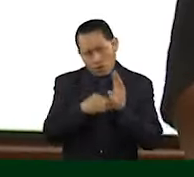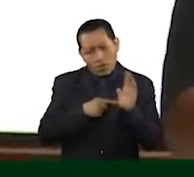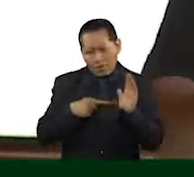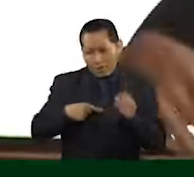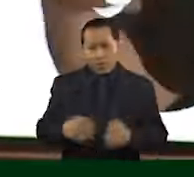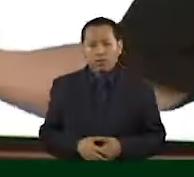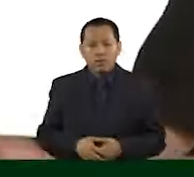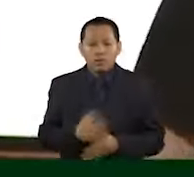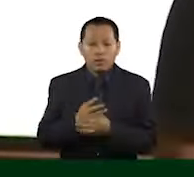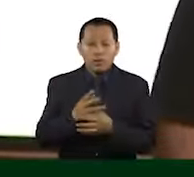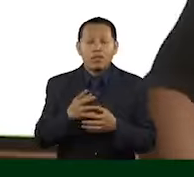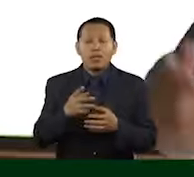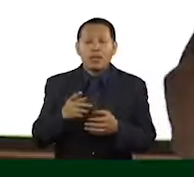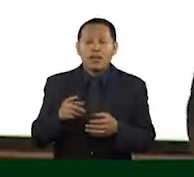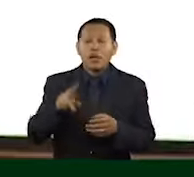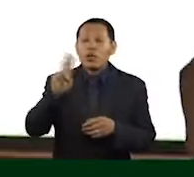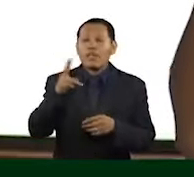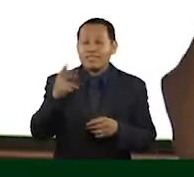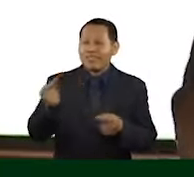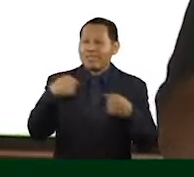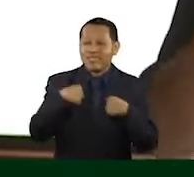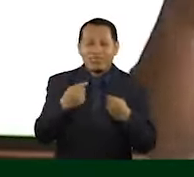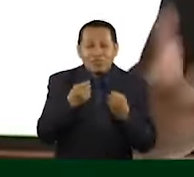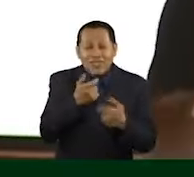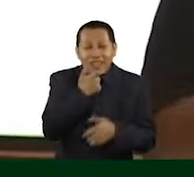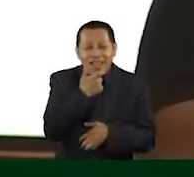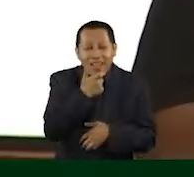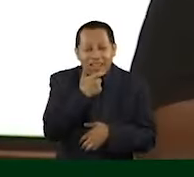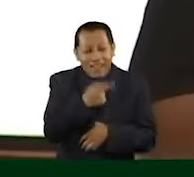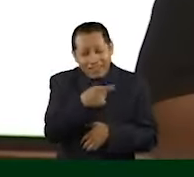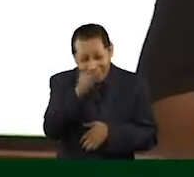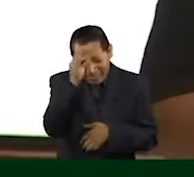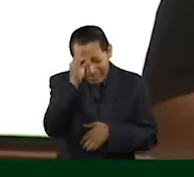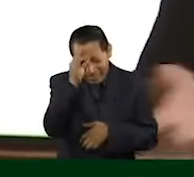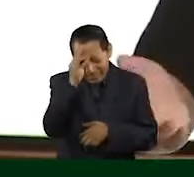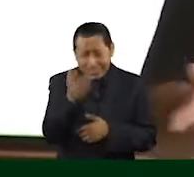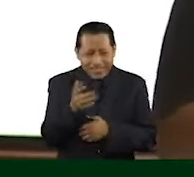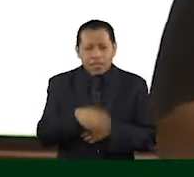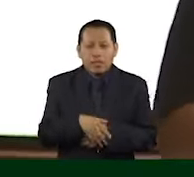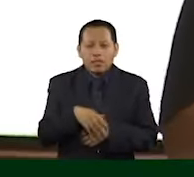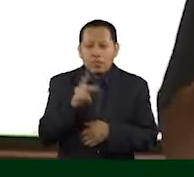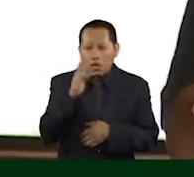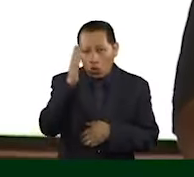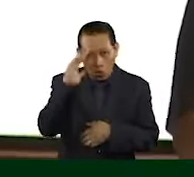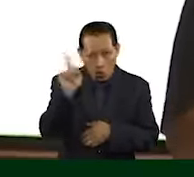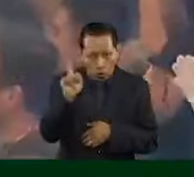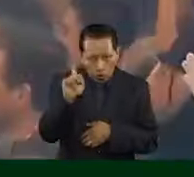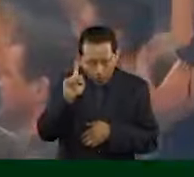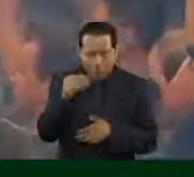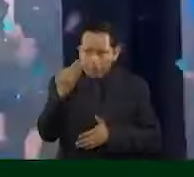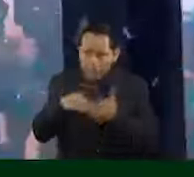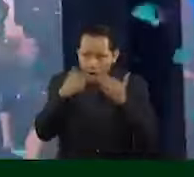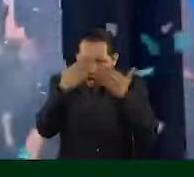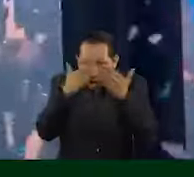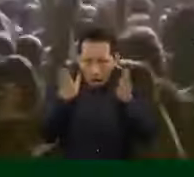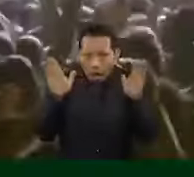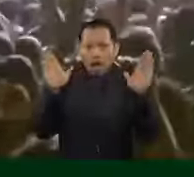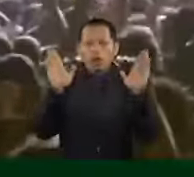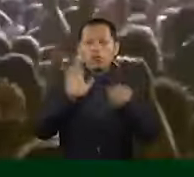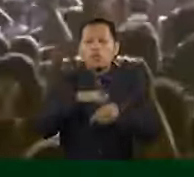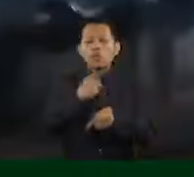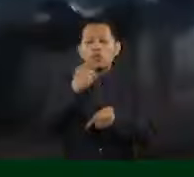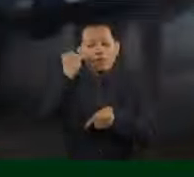Mucha gente se empezó a reír de mí en la universidad igual porque decían, esto es muy tonto, pero no conocen, no se abren. La idea o la forma